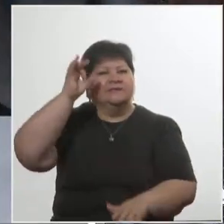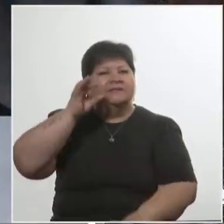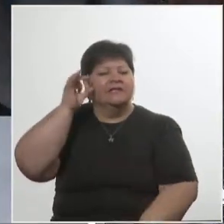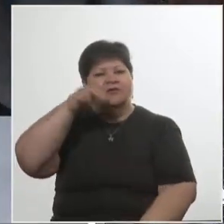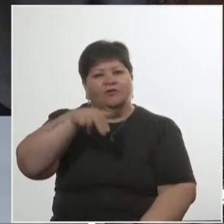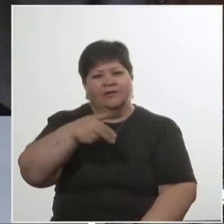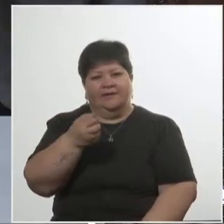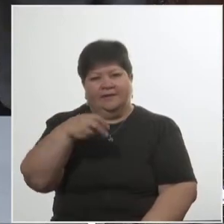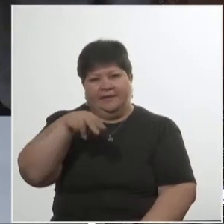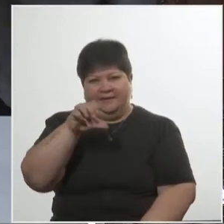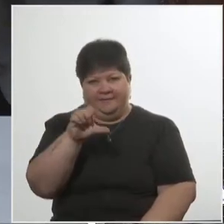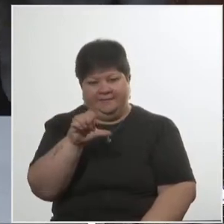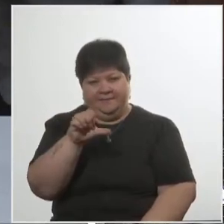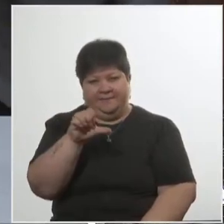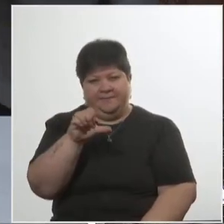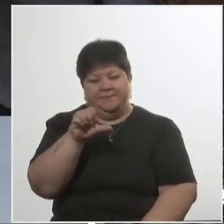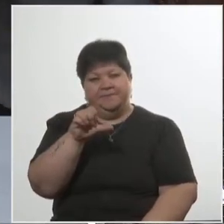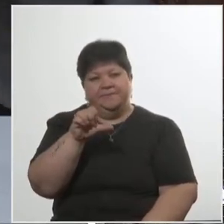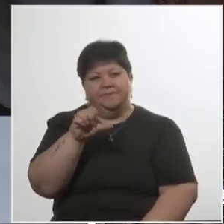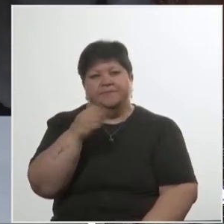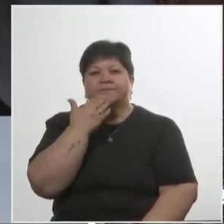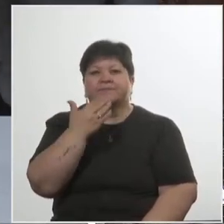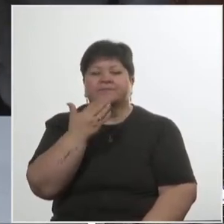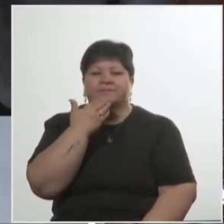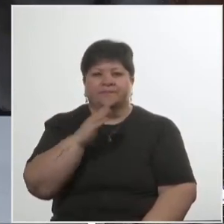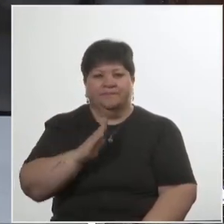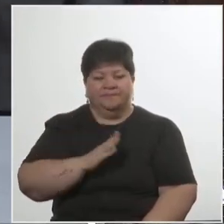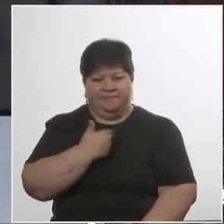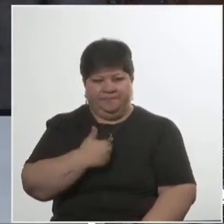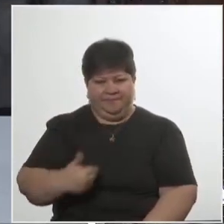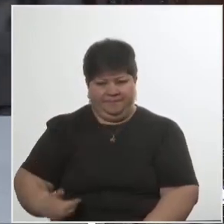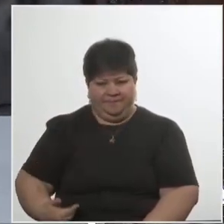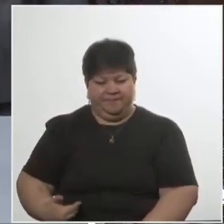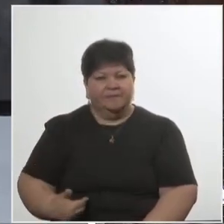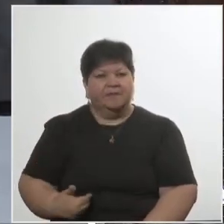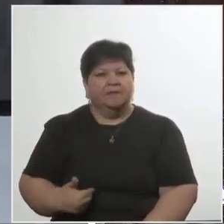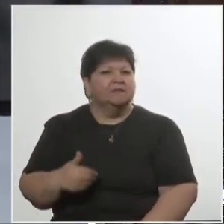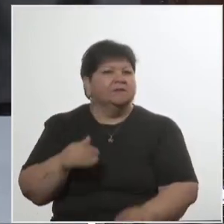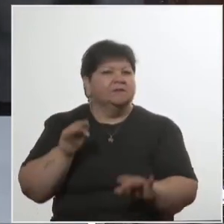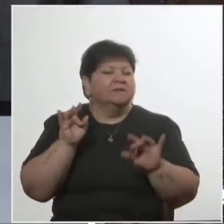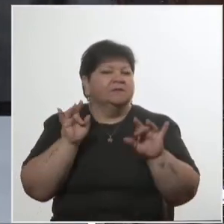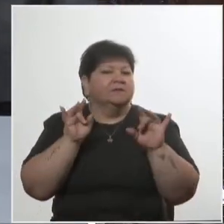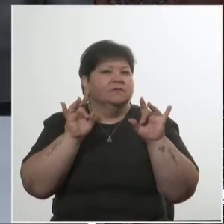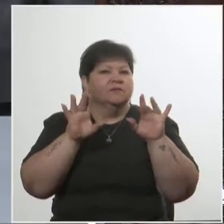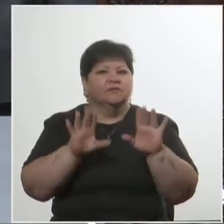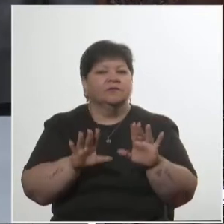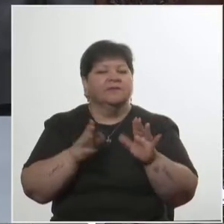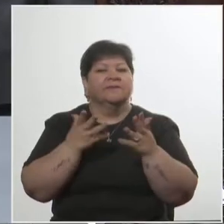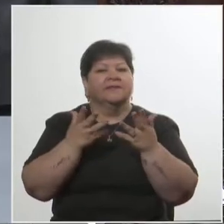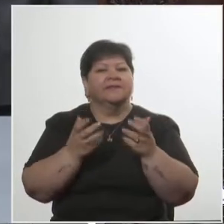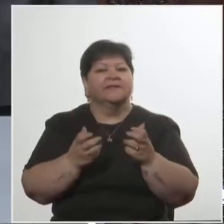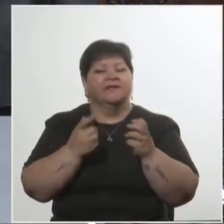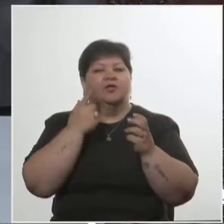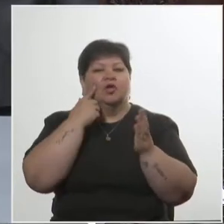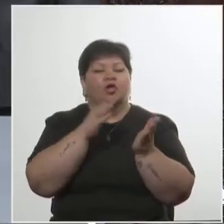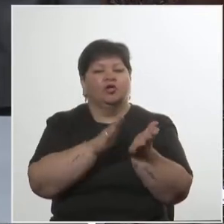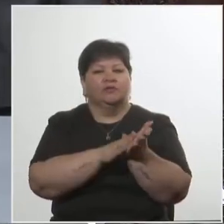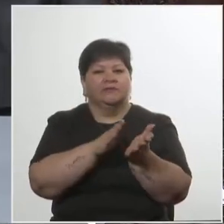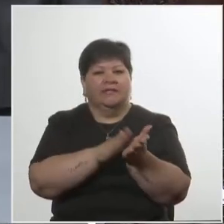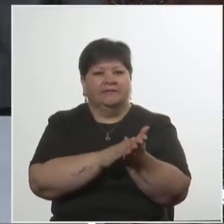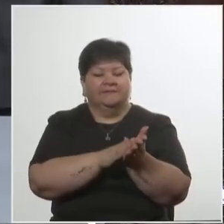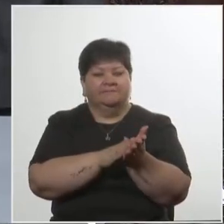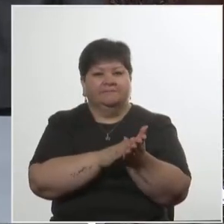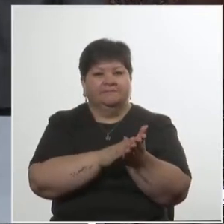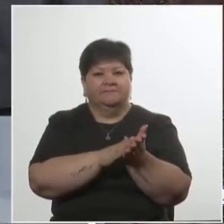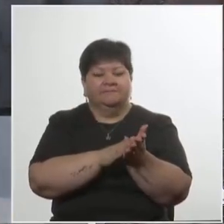senadora Gracias presidenta solamente quiero quiero dejar constancia de tres cosas primero que